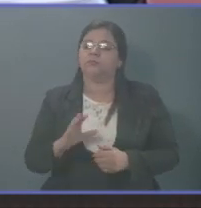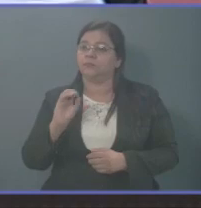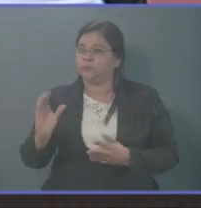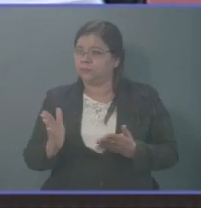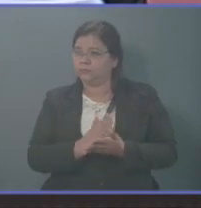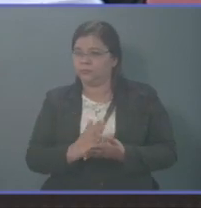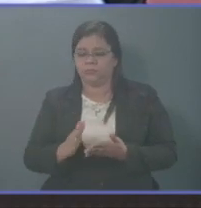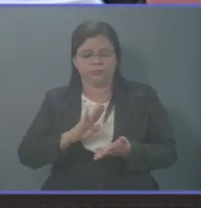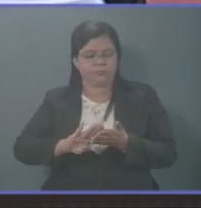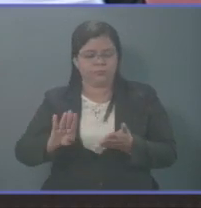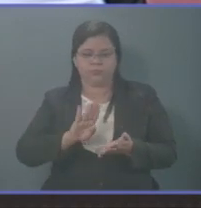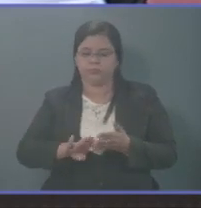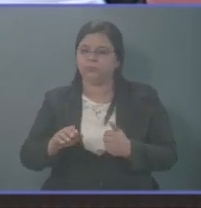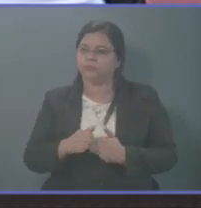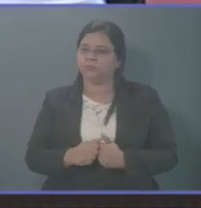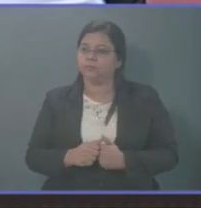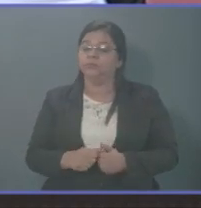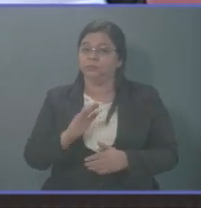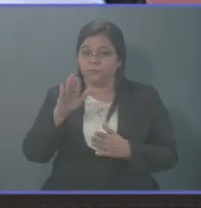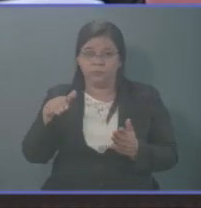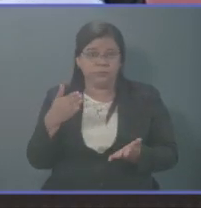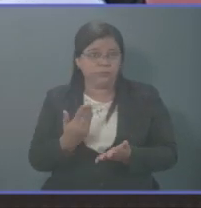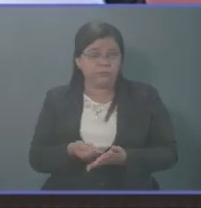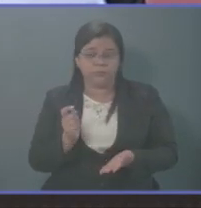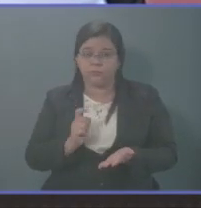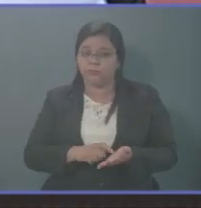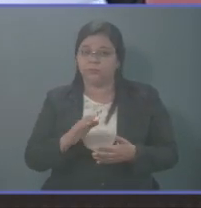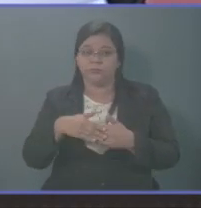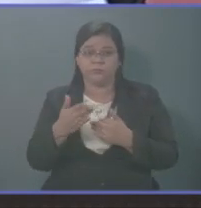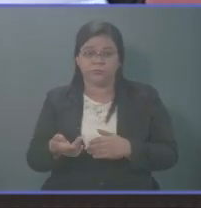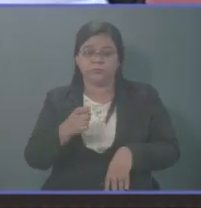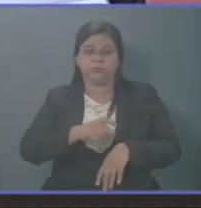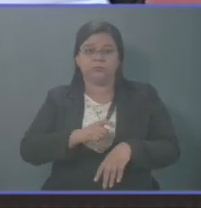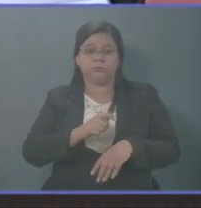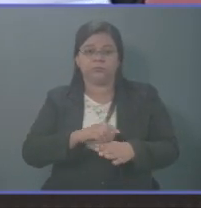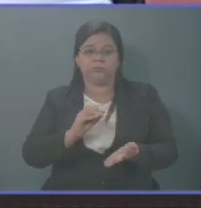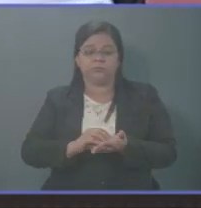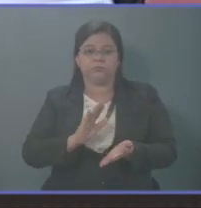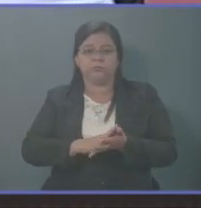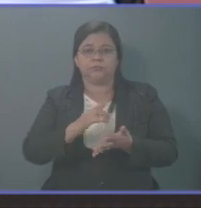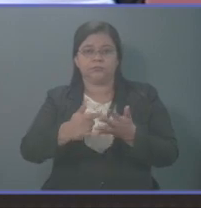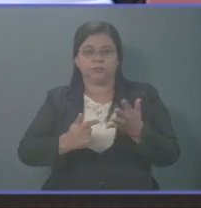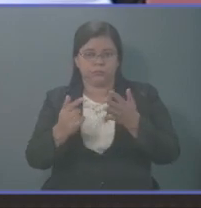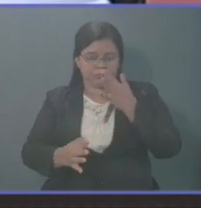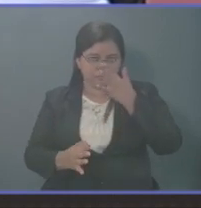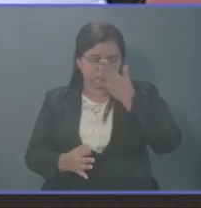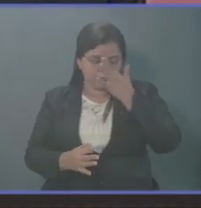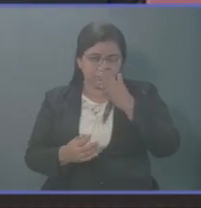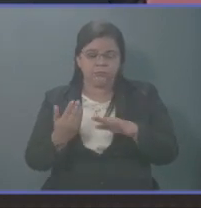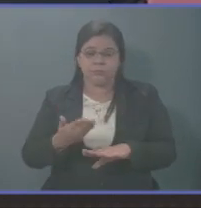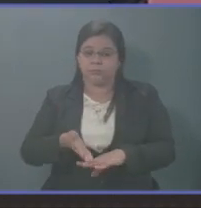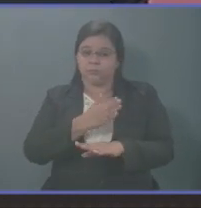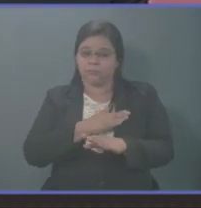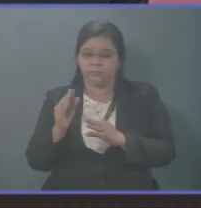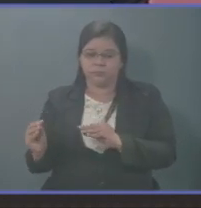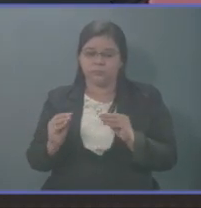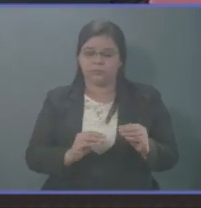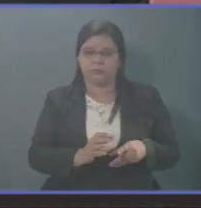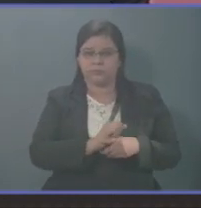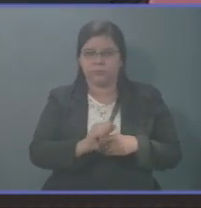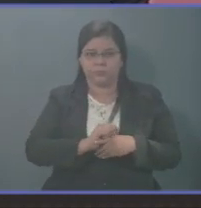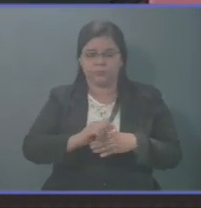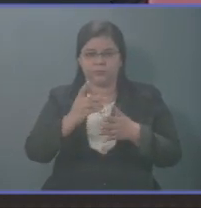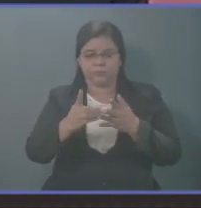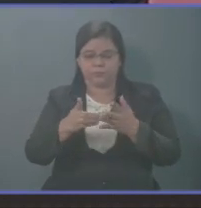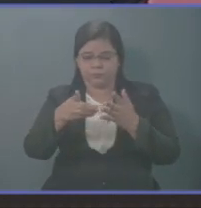autorización de pago a plazo. Todo ello fuera del plazo establecido ante la ley que regula el mismo y antes de la entrada en vigencia del presente